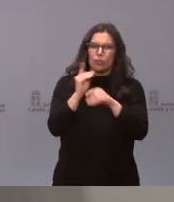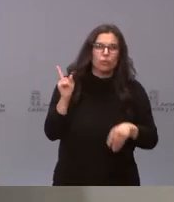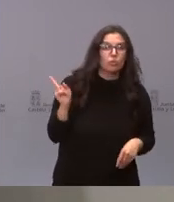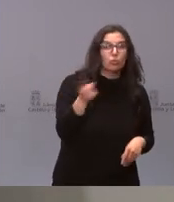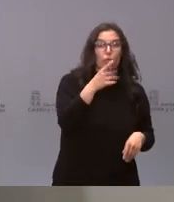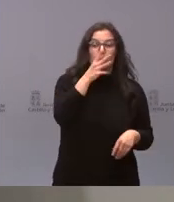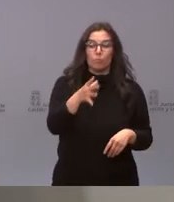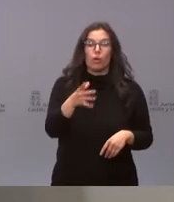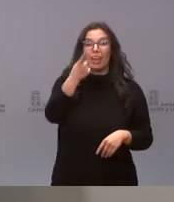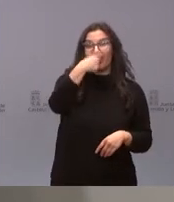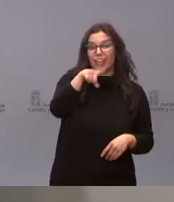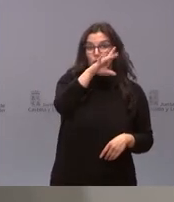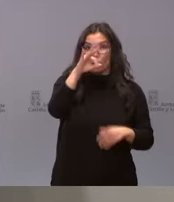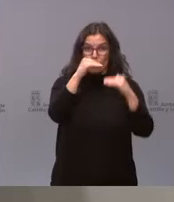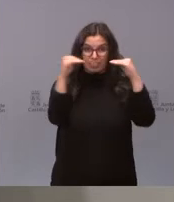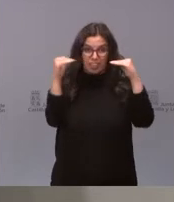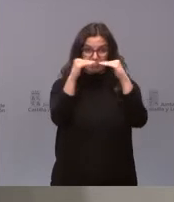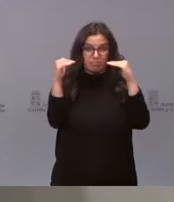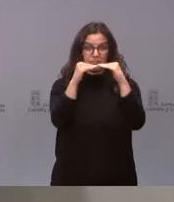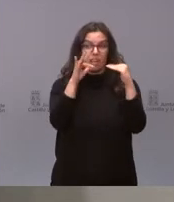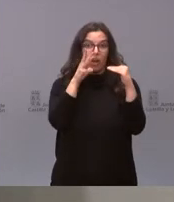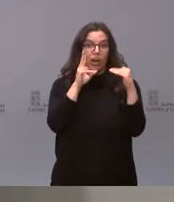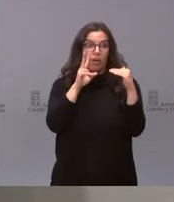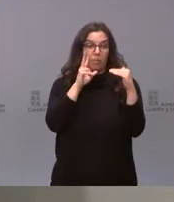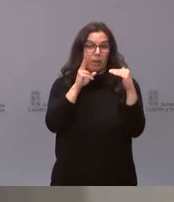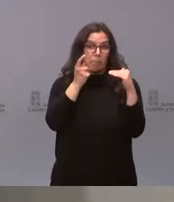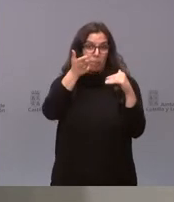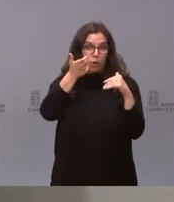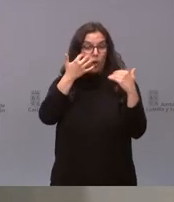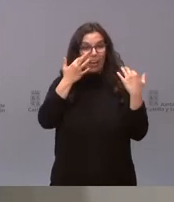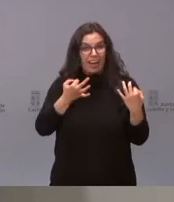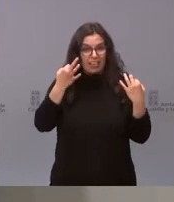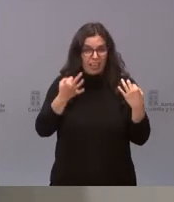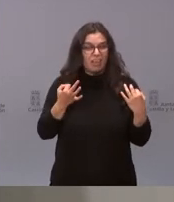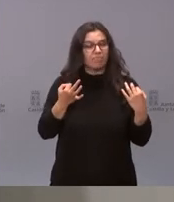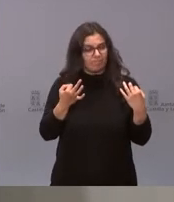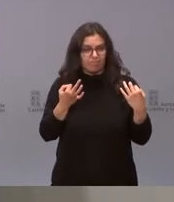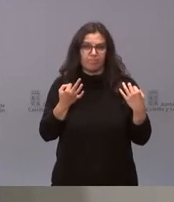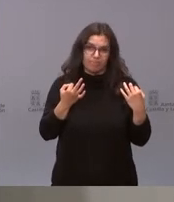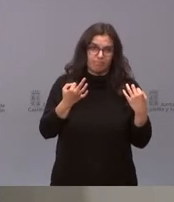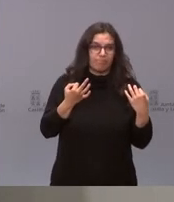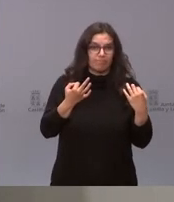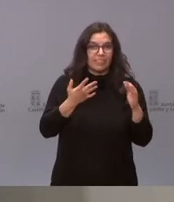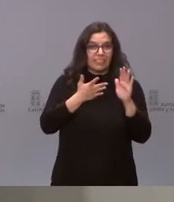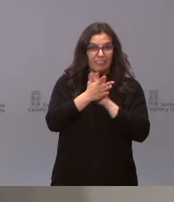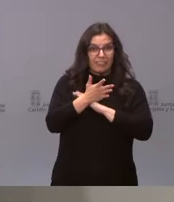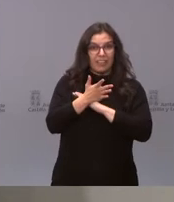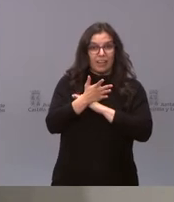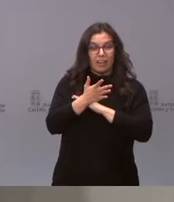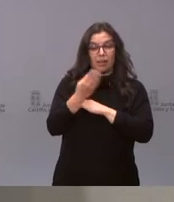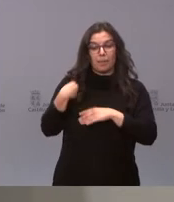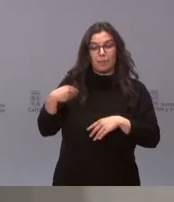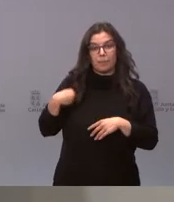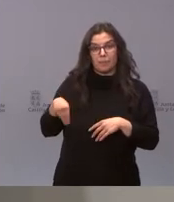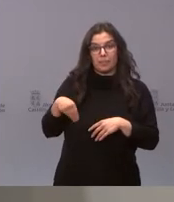incidencias de 150 que nos parece ahora que pueden ser incidencias bajas siguen siendo incidencias tres veces más altas que